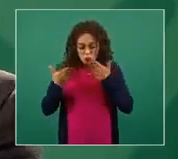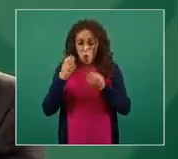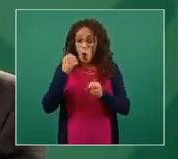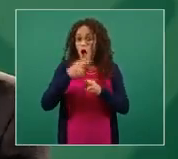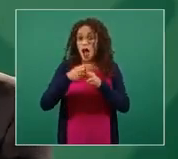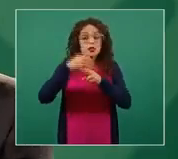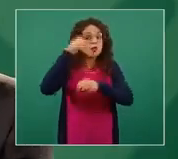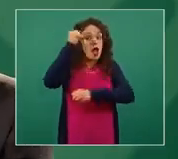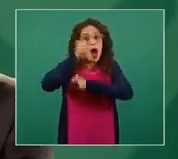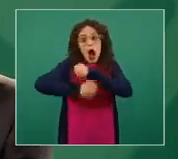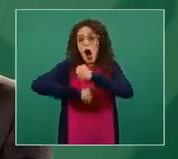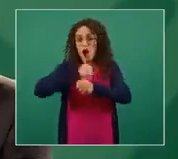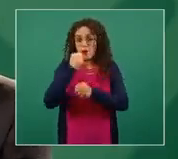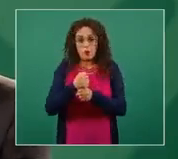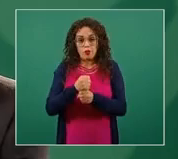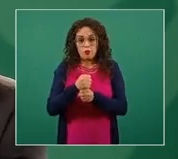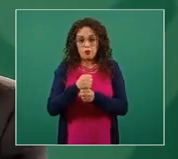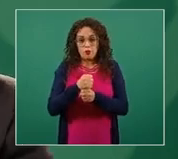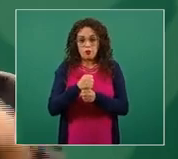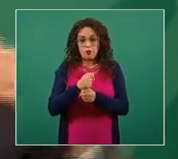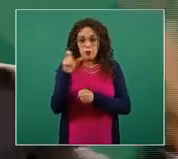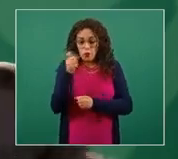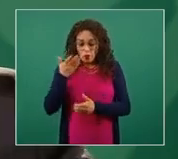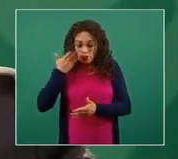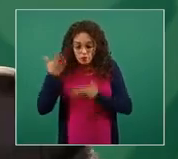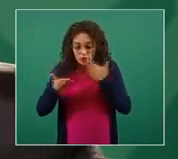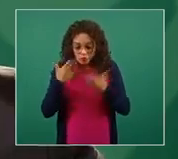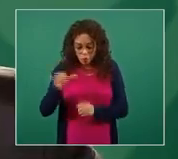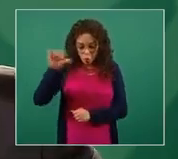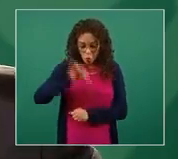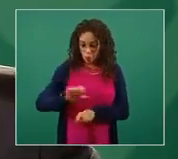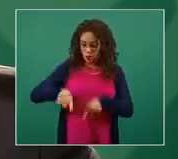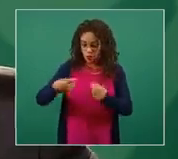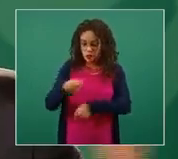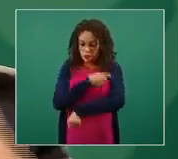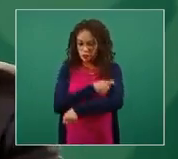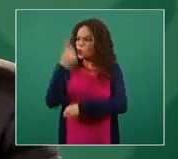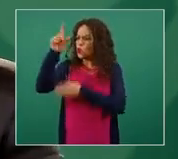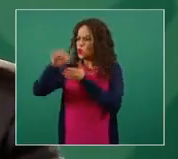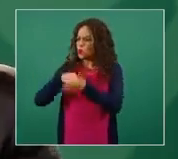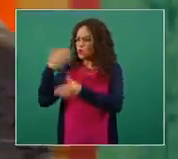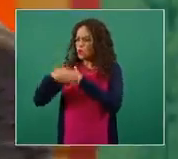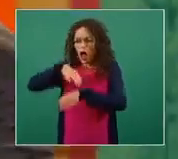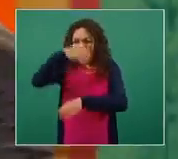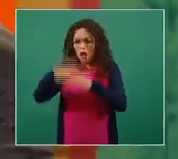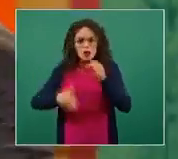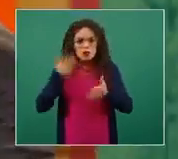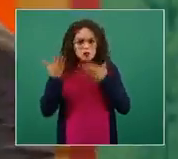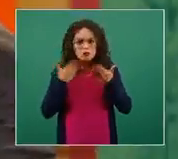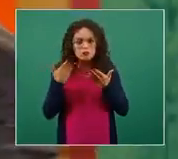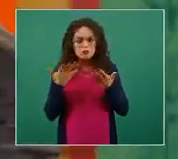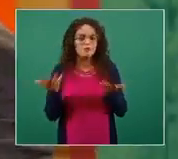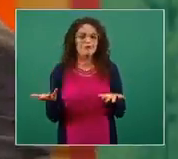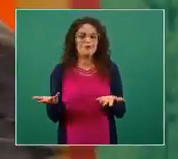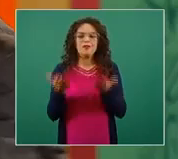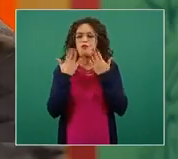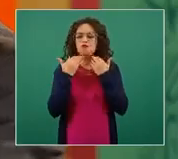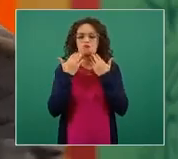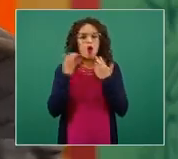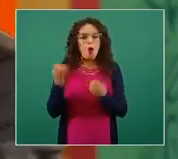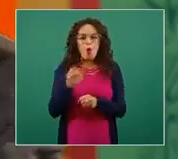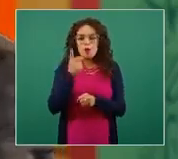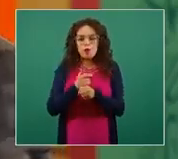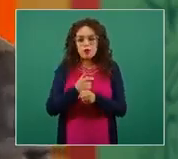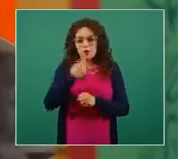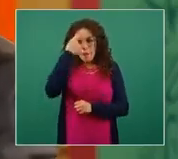Si en el estudio se inyectan hoy y al mes siguiente se acabó el estudio, no existe la oportunidad de que en